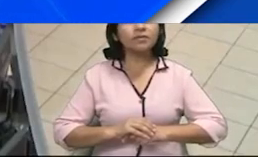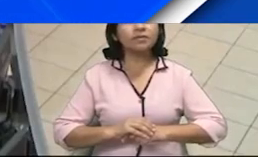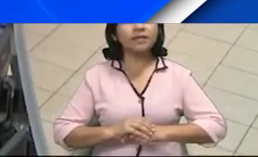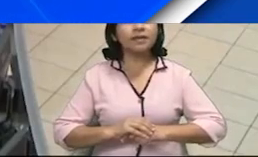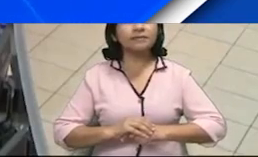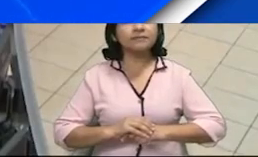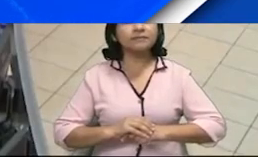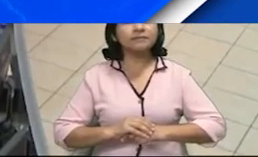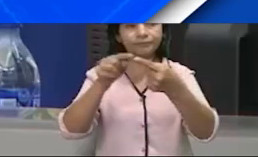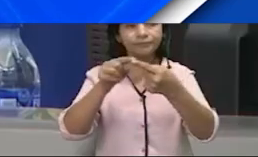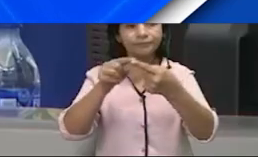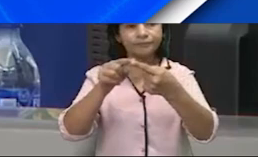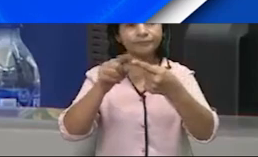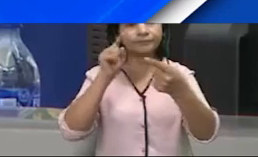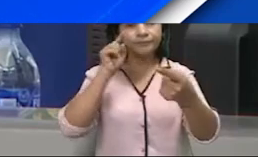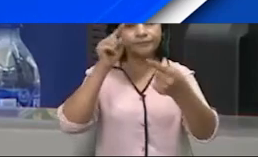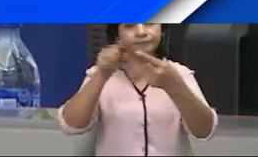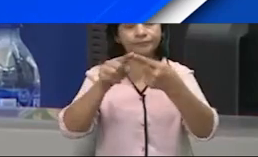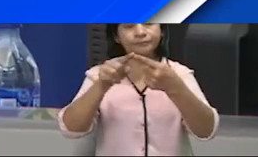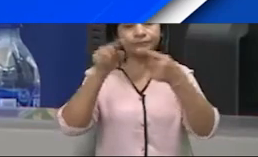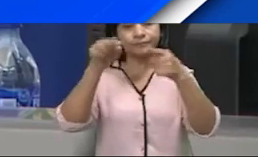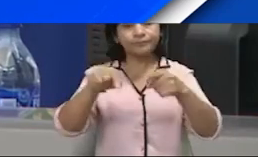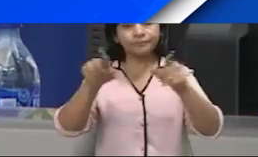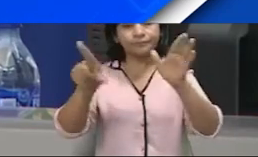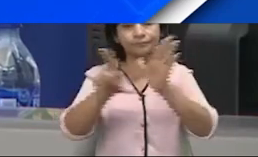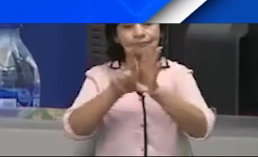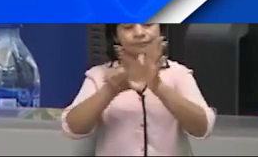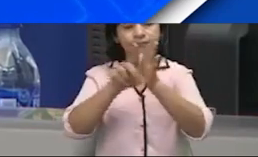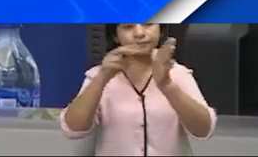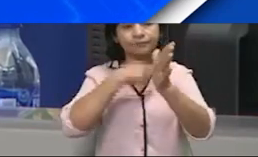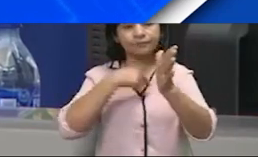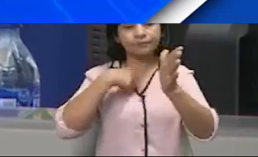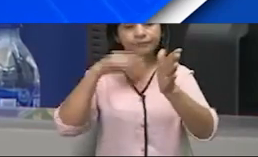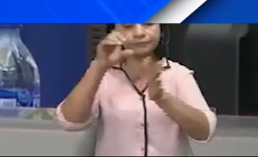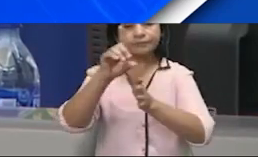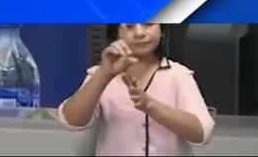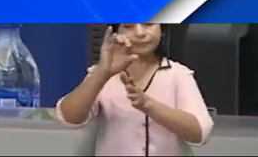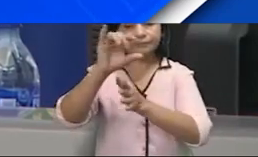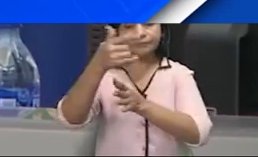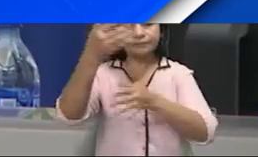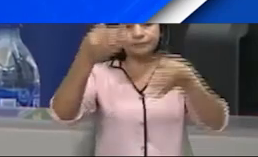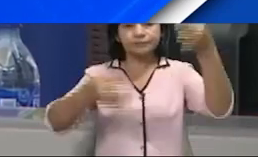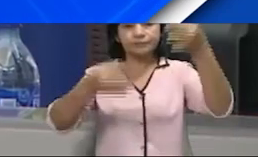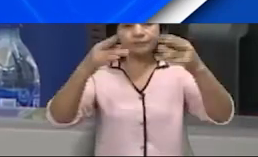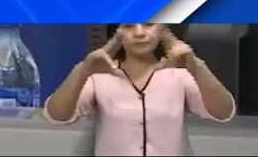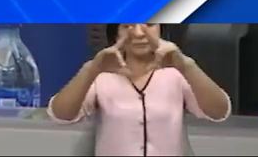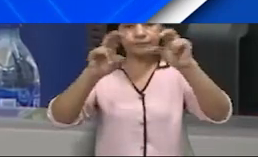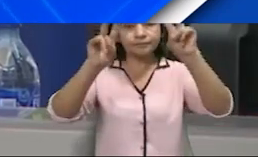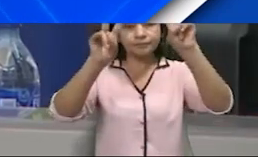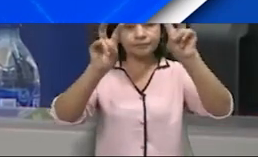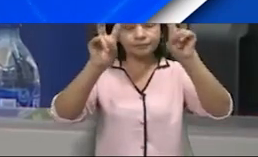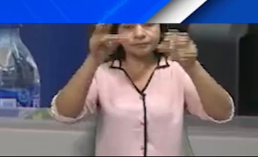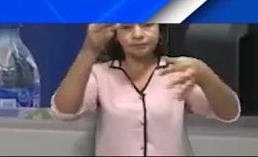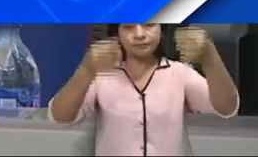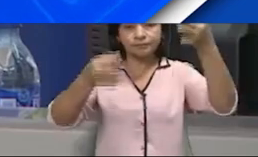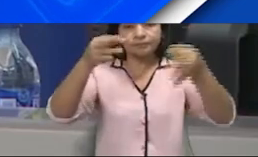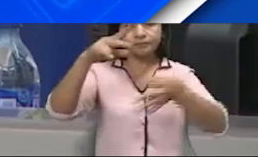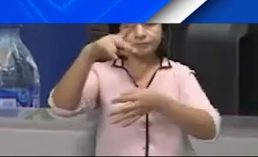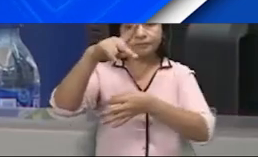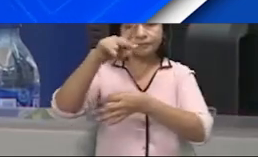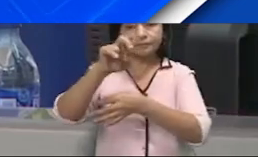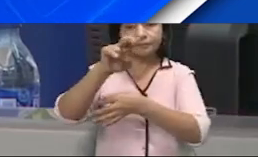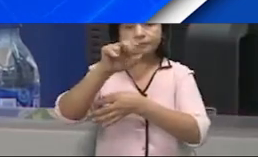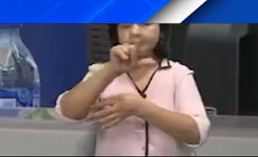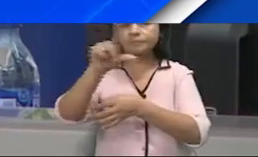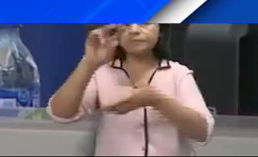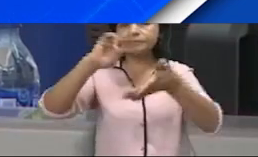en materia penal. El objeto de la presente ley es actualizar el digesto jurídico nicaragüense en la materia de justicia penal,